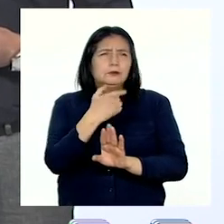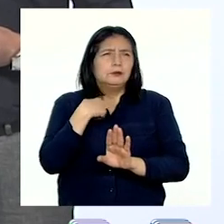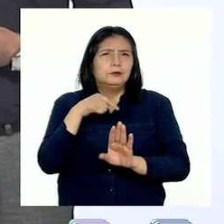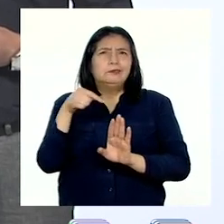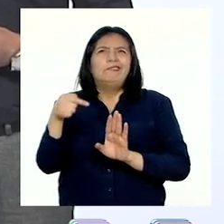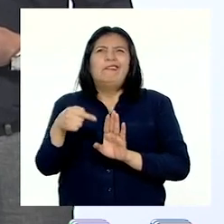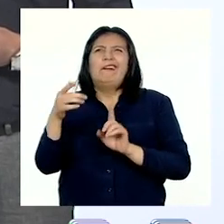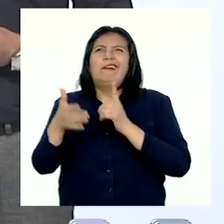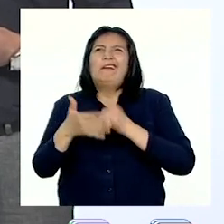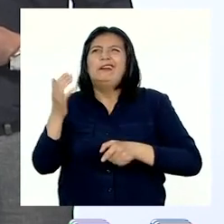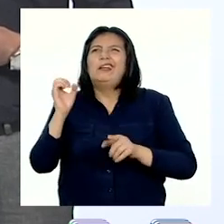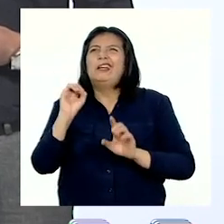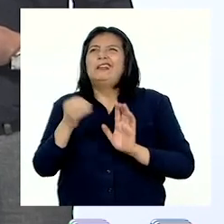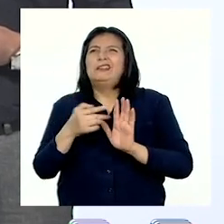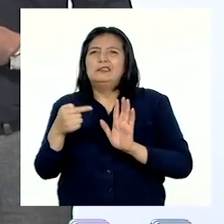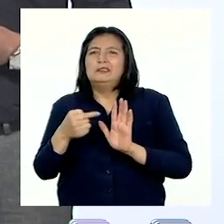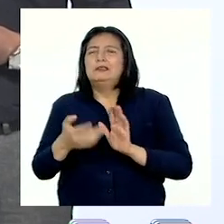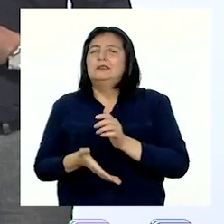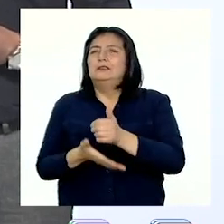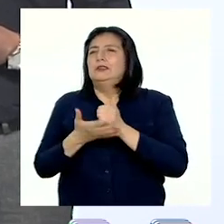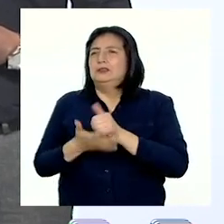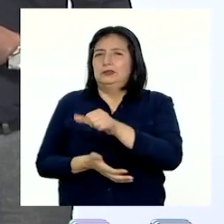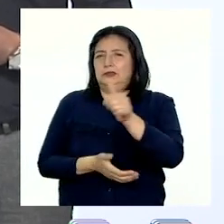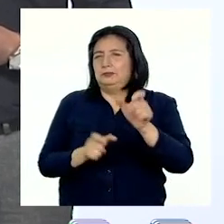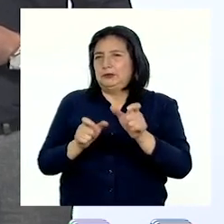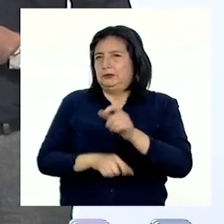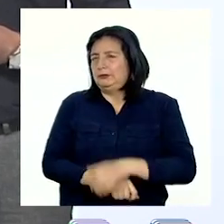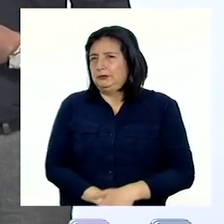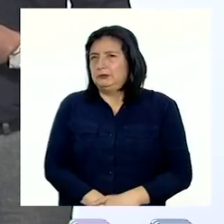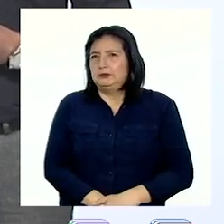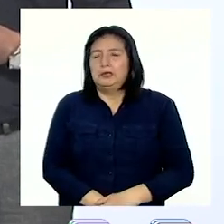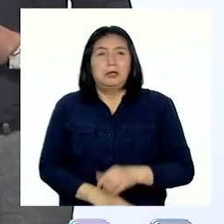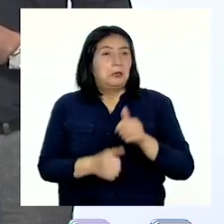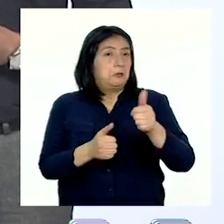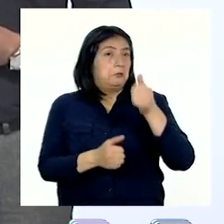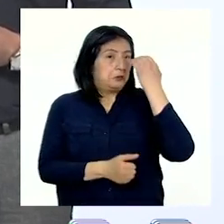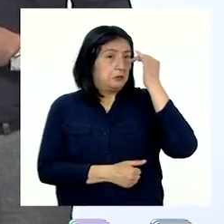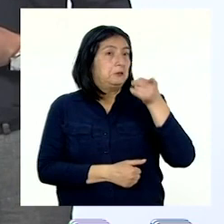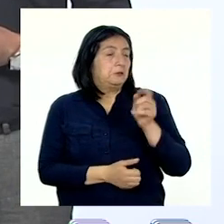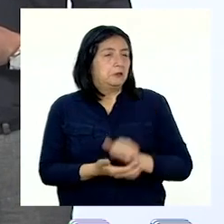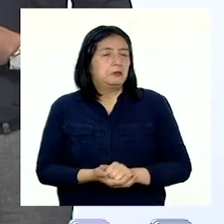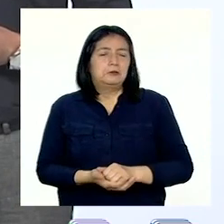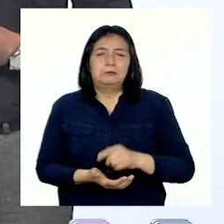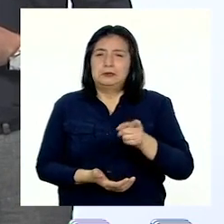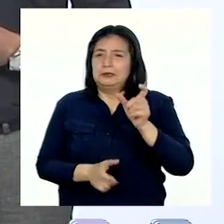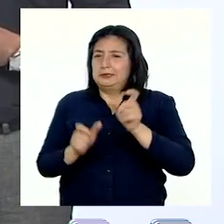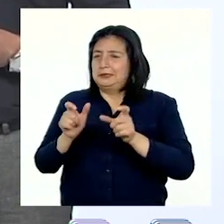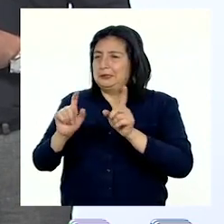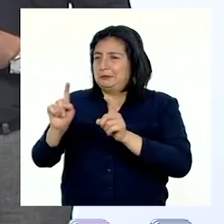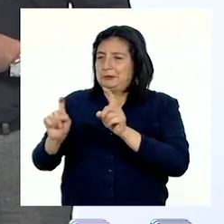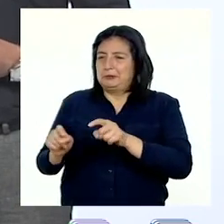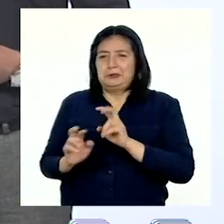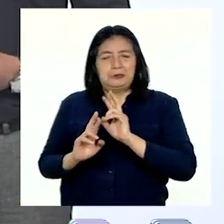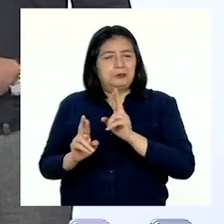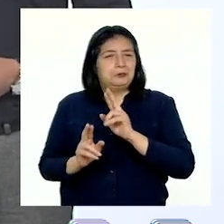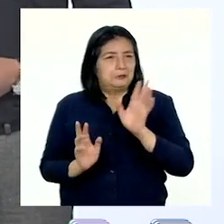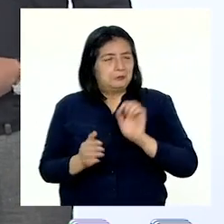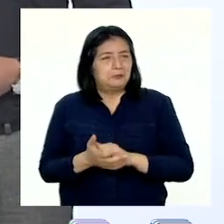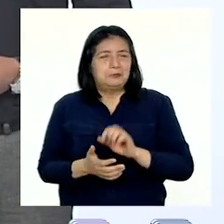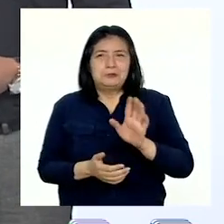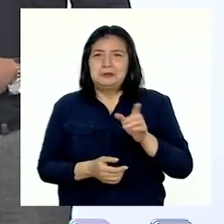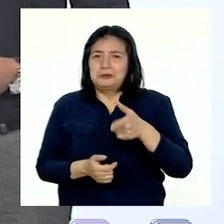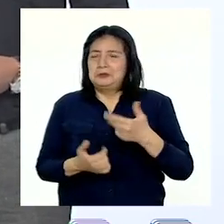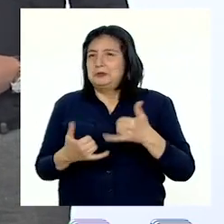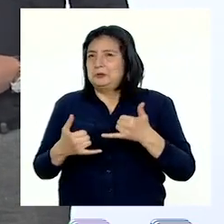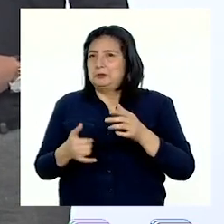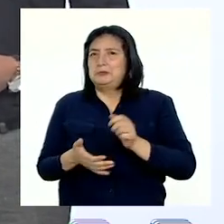adivinar el contenido de su tarjeta con la ayuda del resto. ¡Qué buena idea, Josué! Para que las preguntas y respuestas calquen en